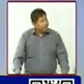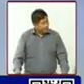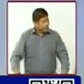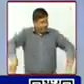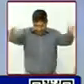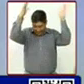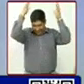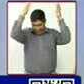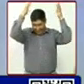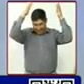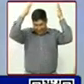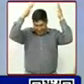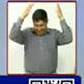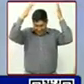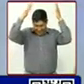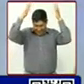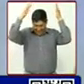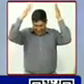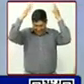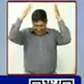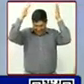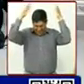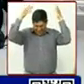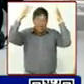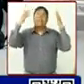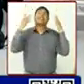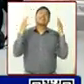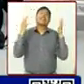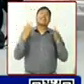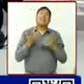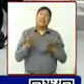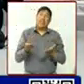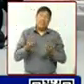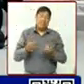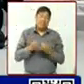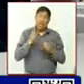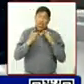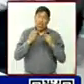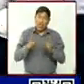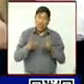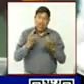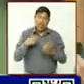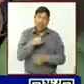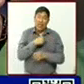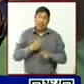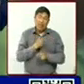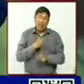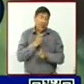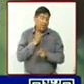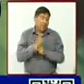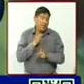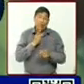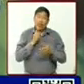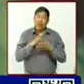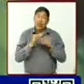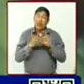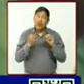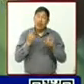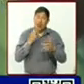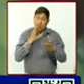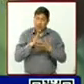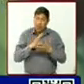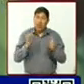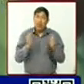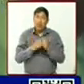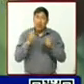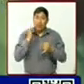Esto merece un aplauso, realmente festejarlo y tal cual. Por más noticias así, nosotros queremos justamente contarle este tipo de